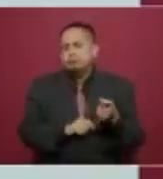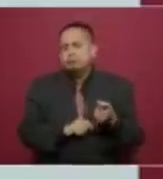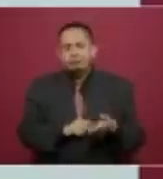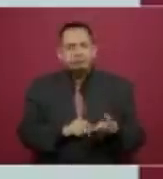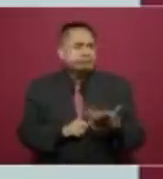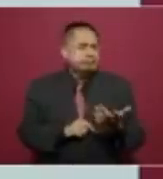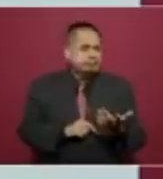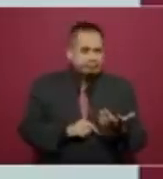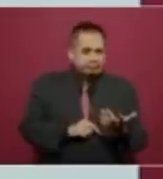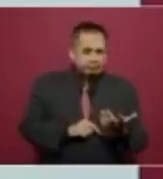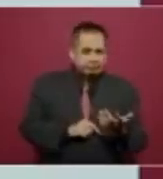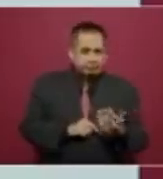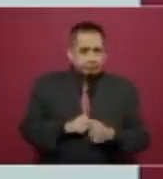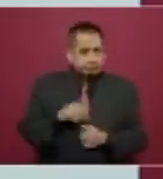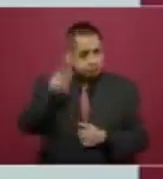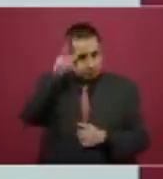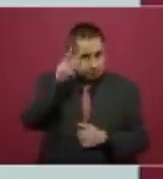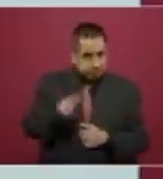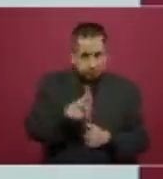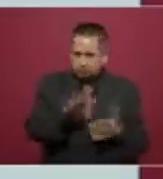de Hidalgo.